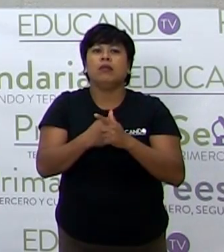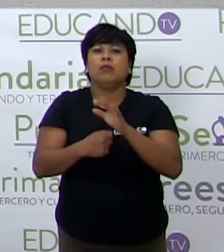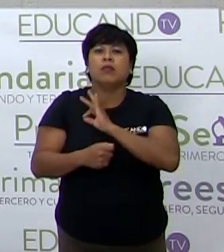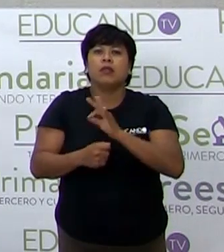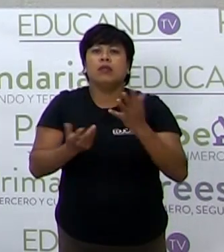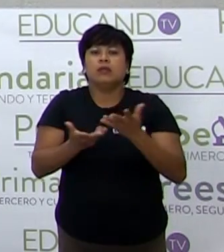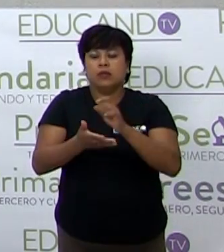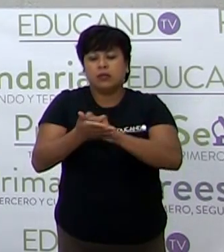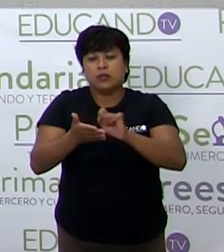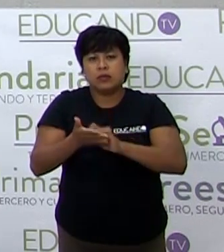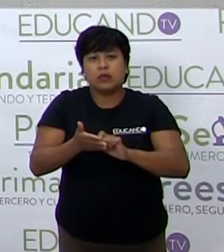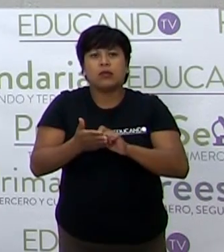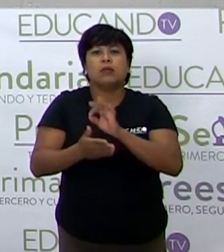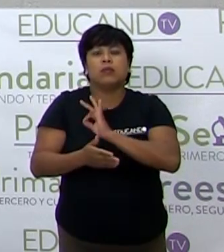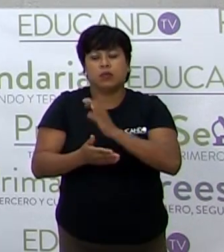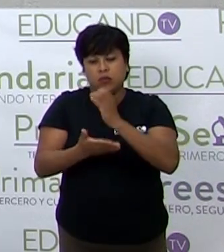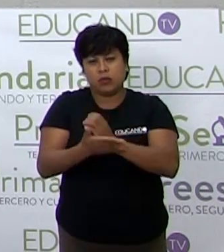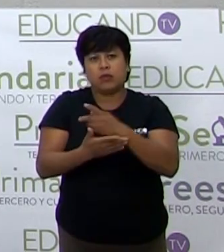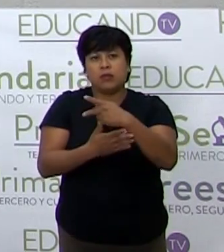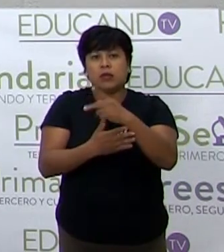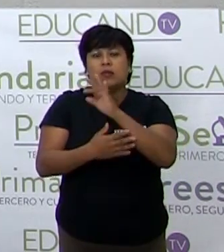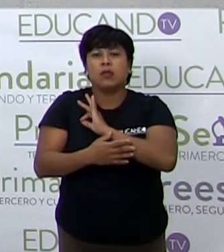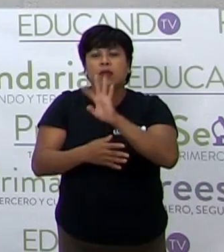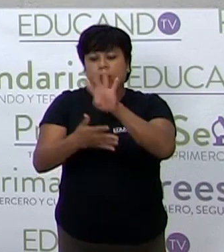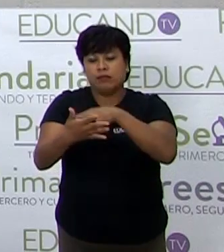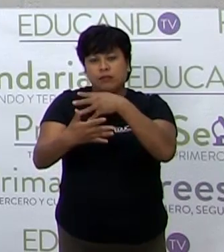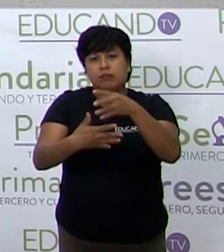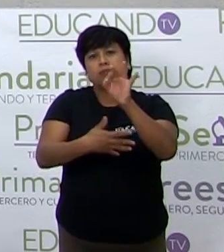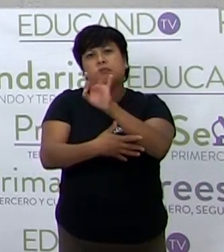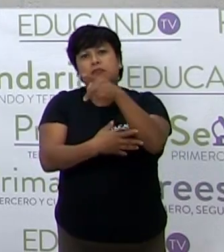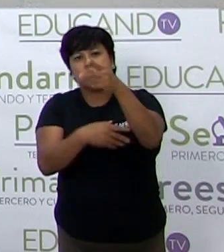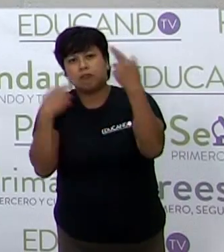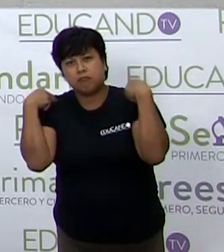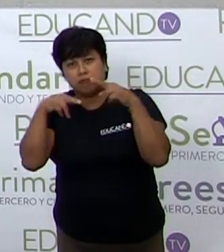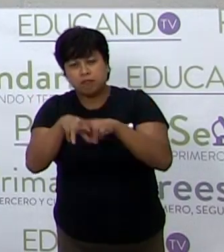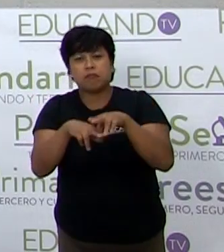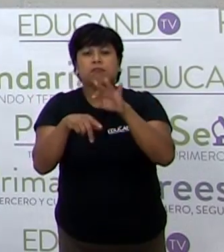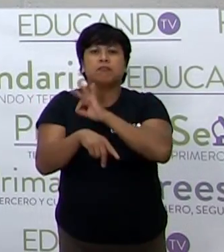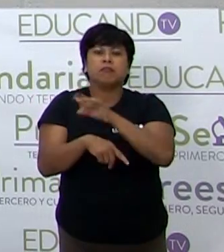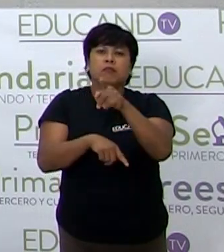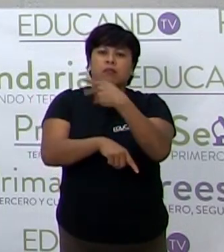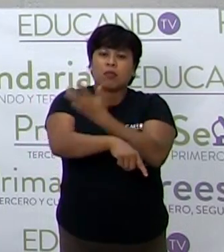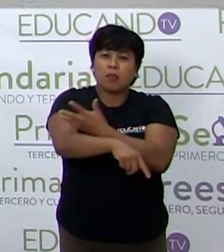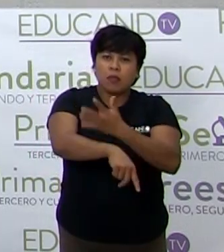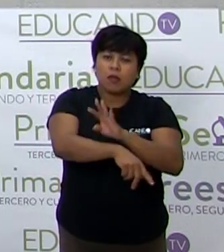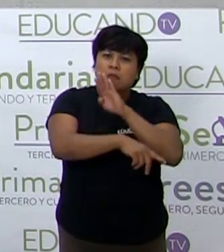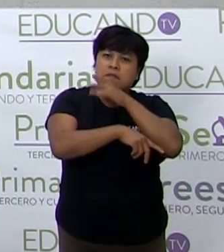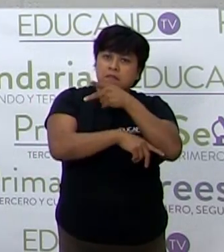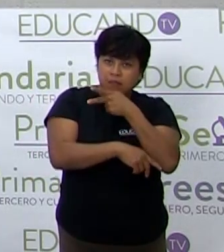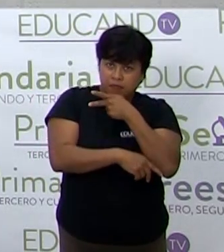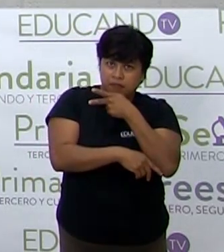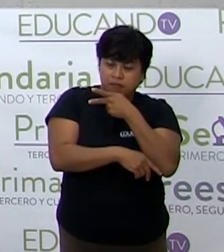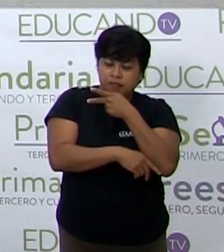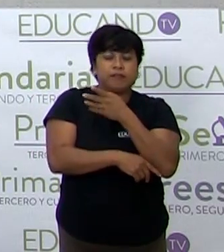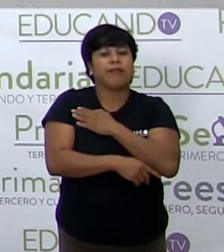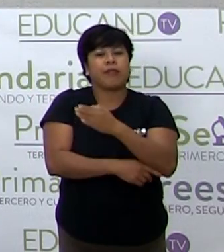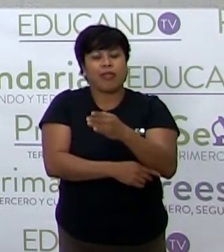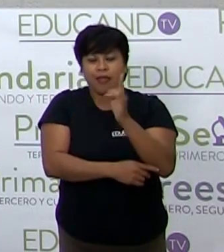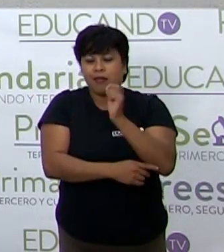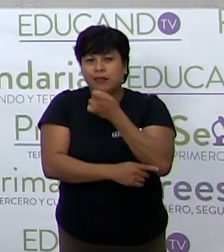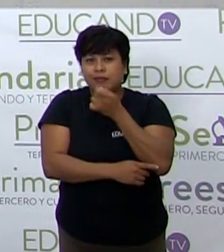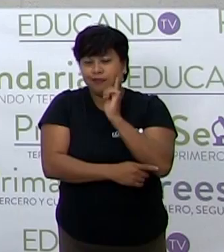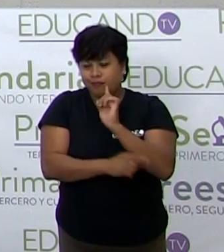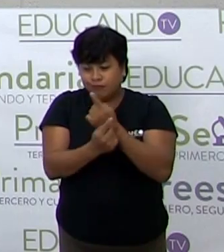puedas estar escribiendo en tu cuaderno para preguntarlas más tarde posiblemente a tu maestro, compartirlas con tus compañeros o con tus papás. Bueno, niños y